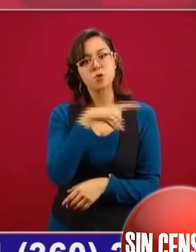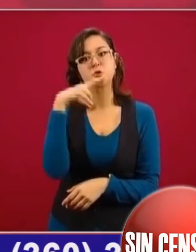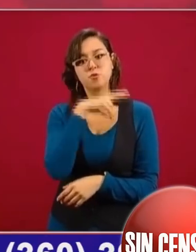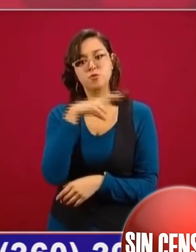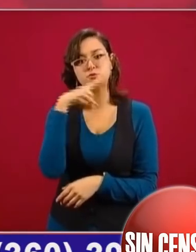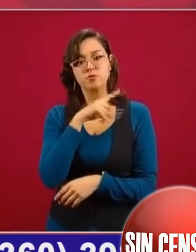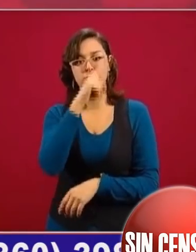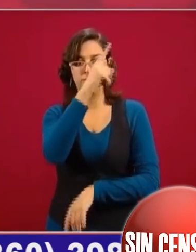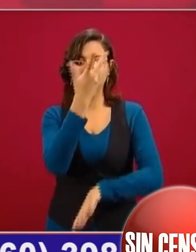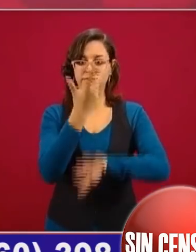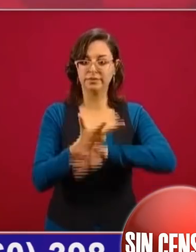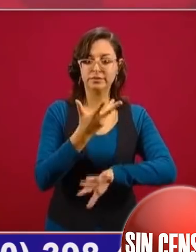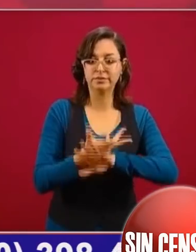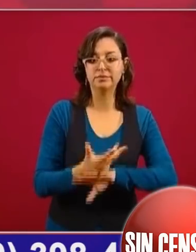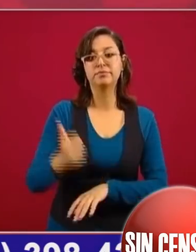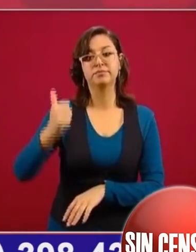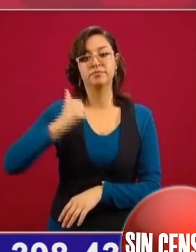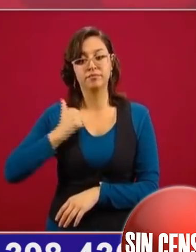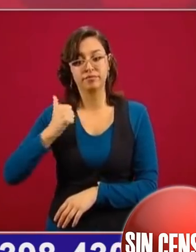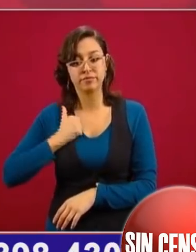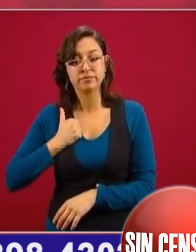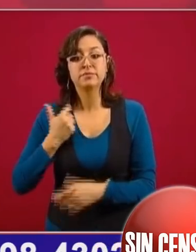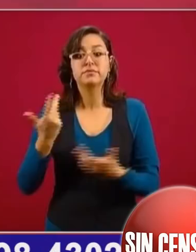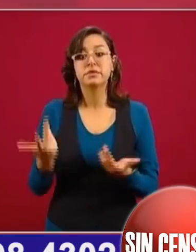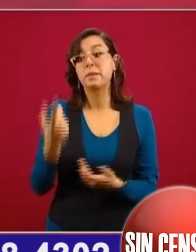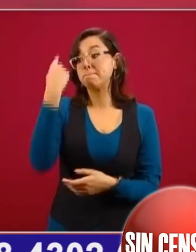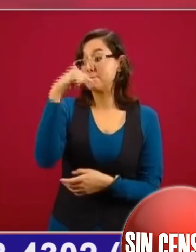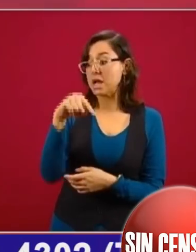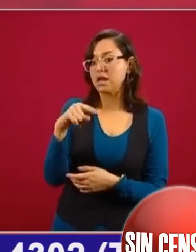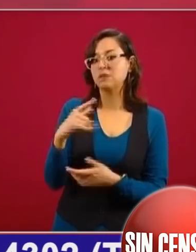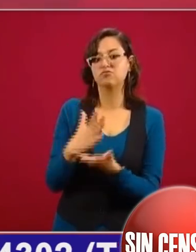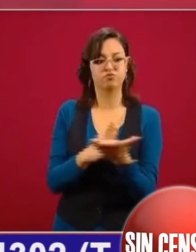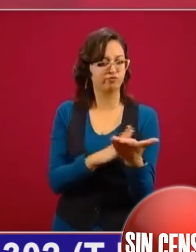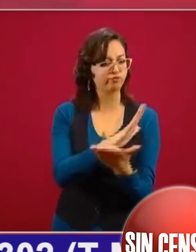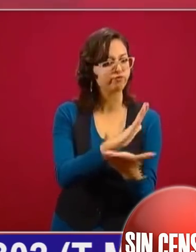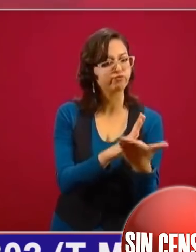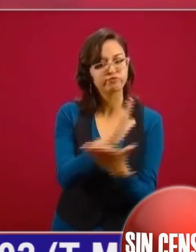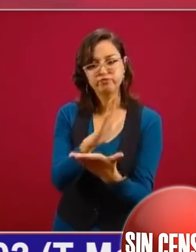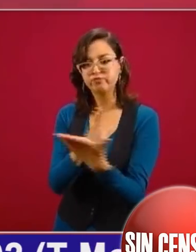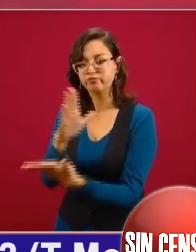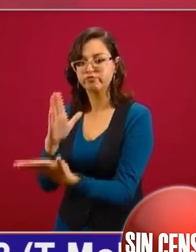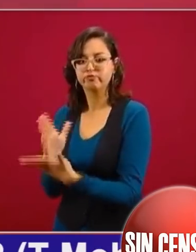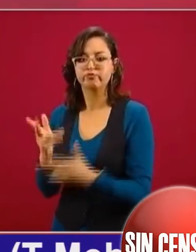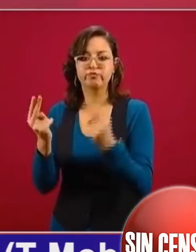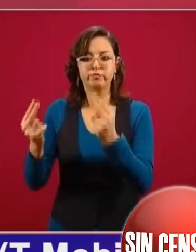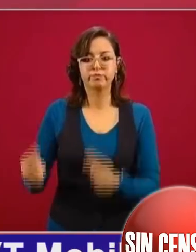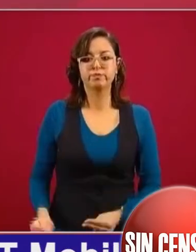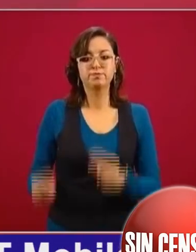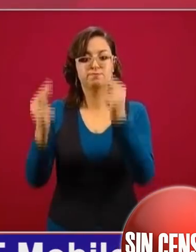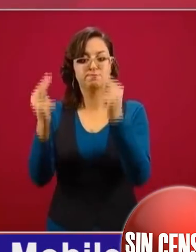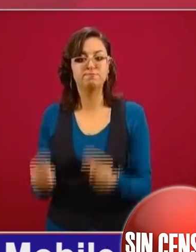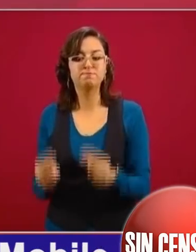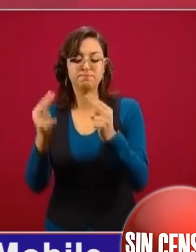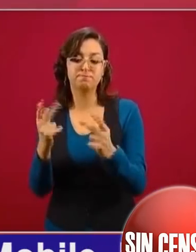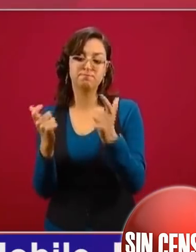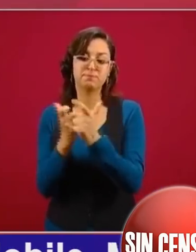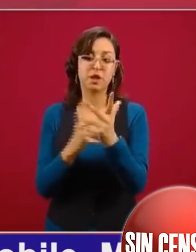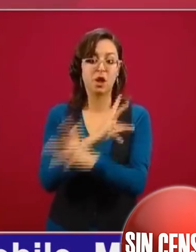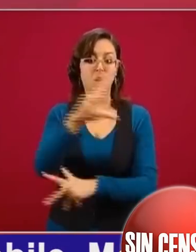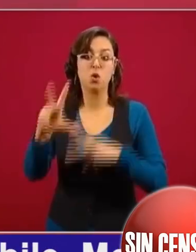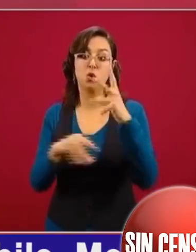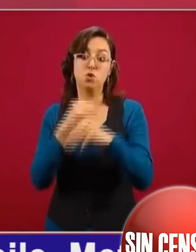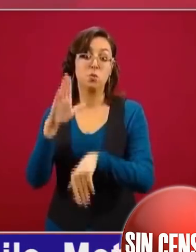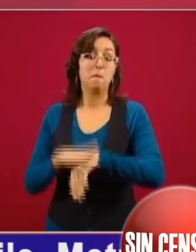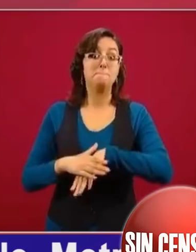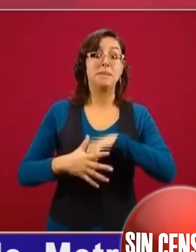Estados Unidos, con Canadá, el poder tener acceso al mercado comercial económico más grande del